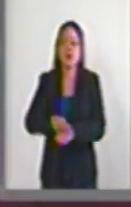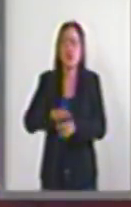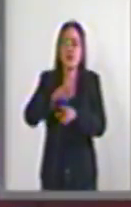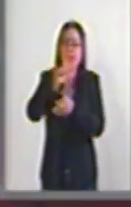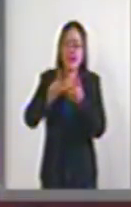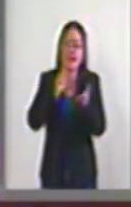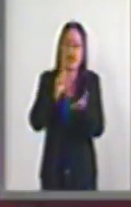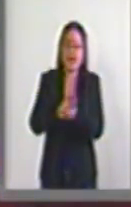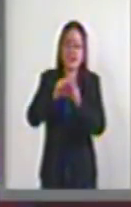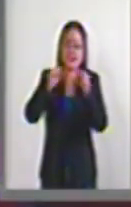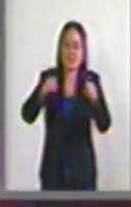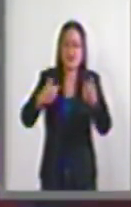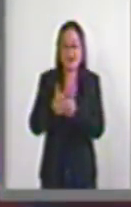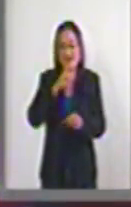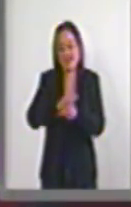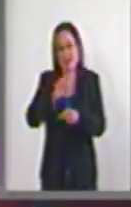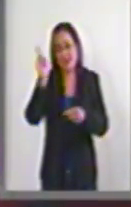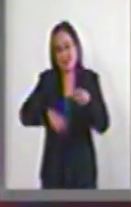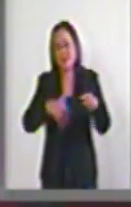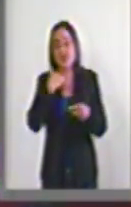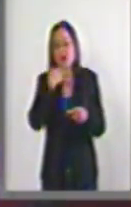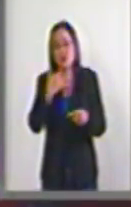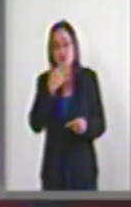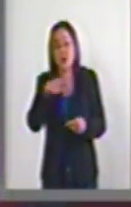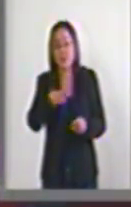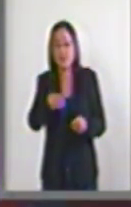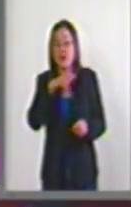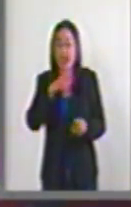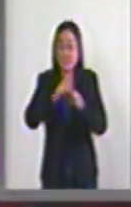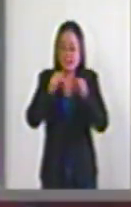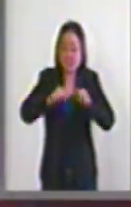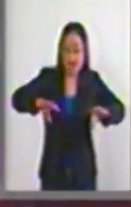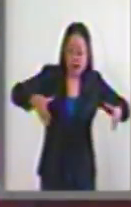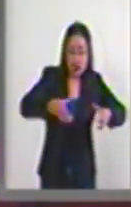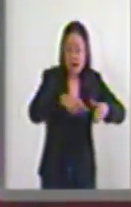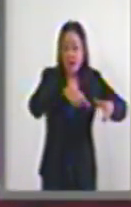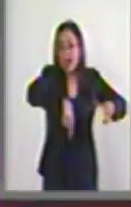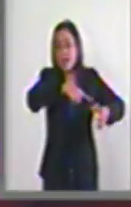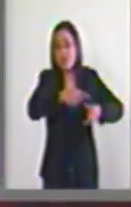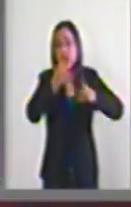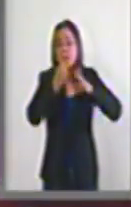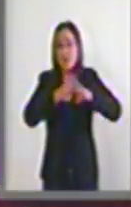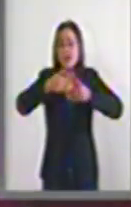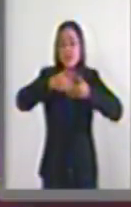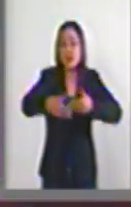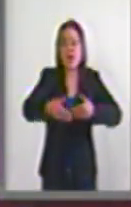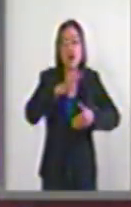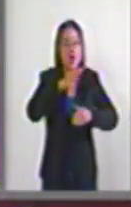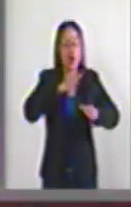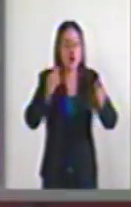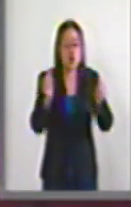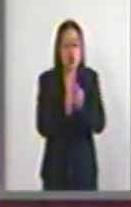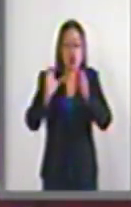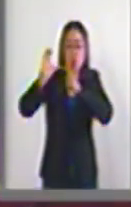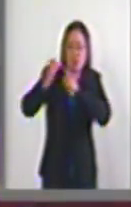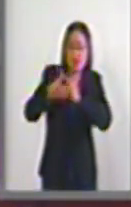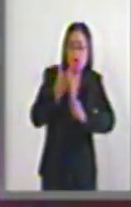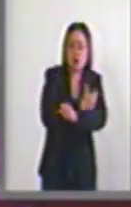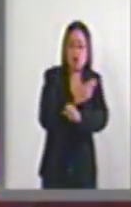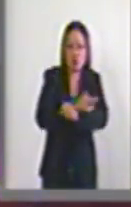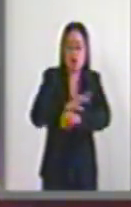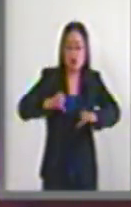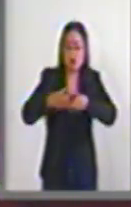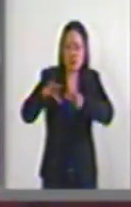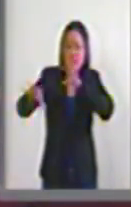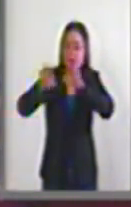Nacional Anticorrupción, este sistema funcionará a partir de un comité coordinador